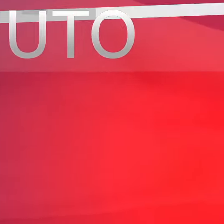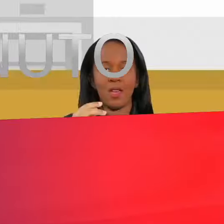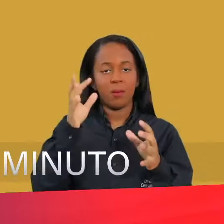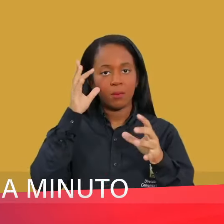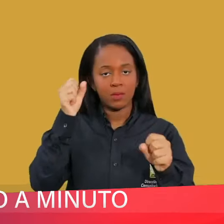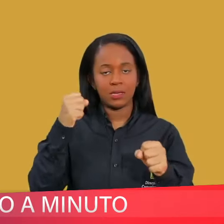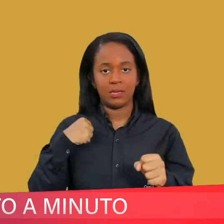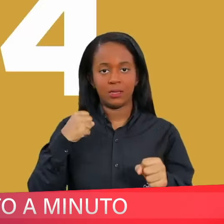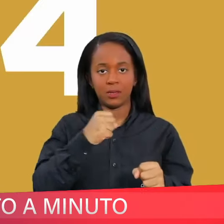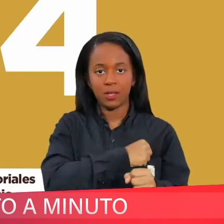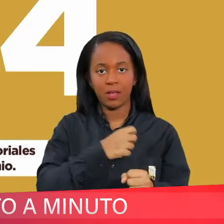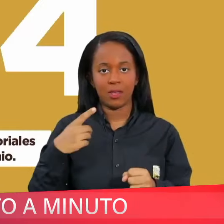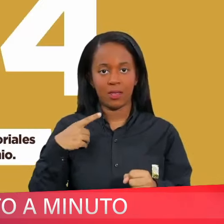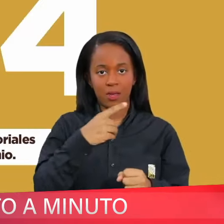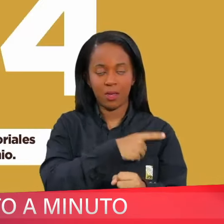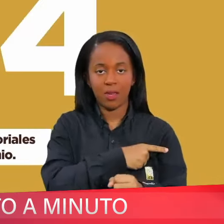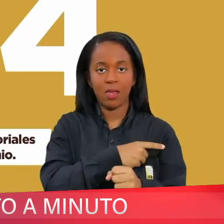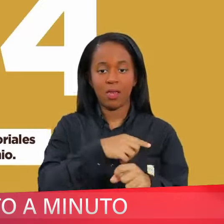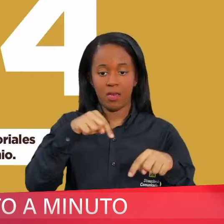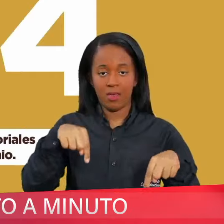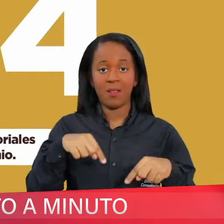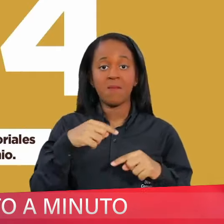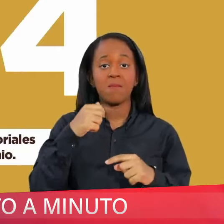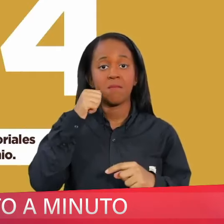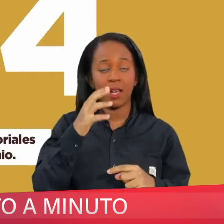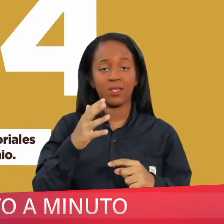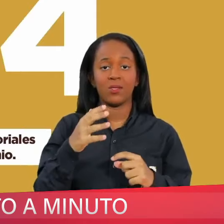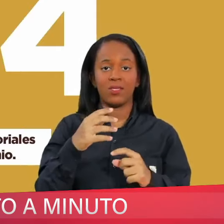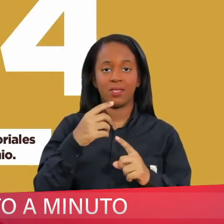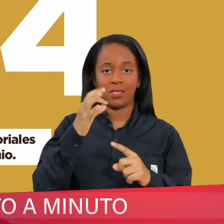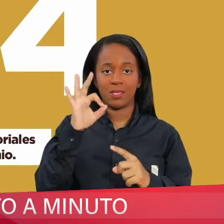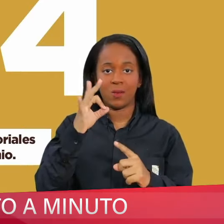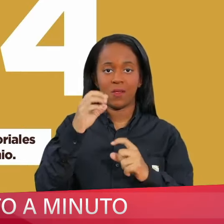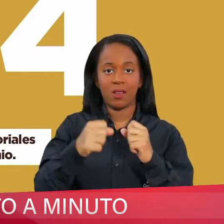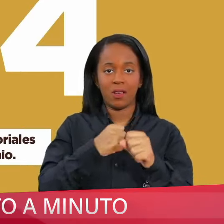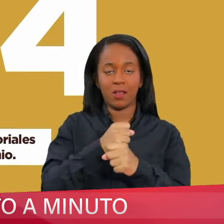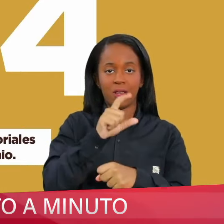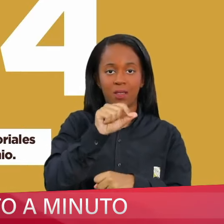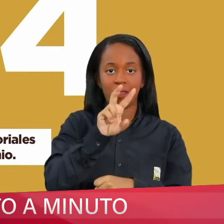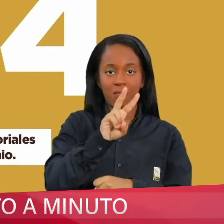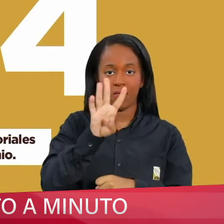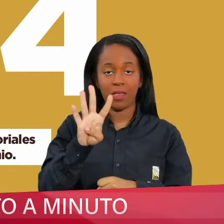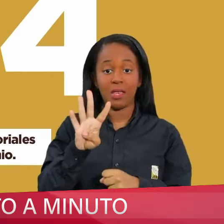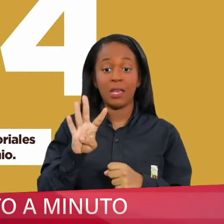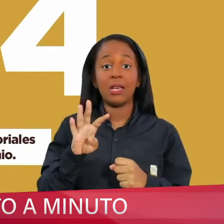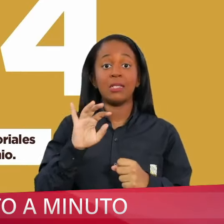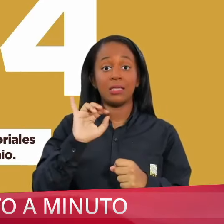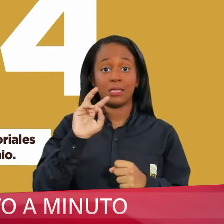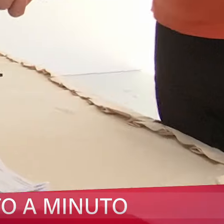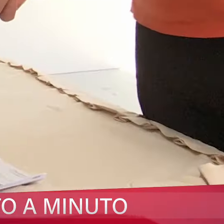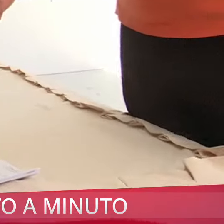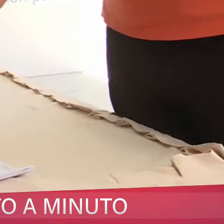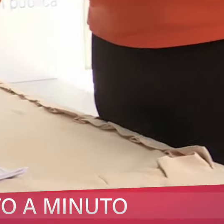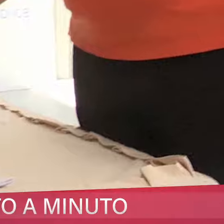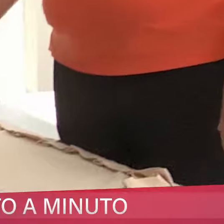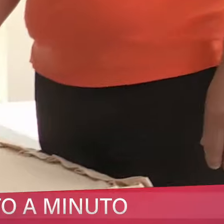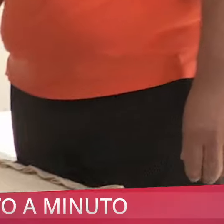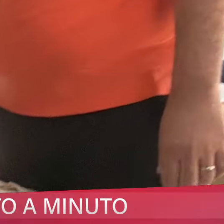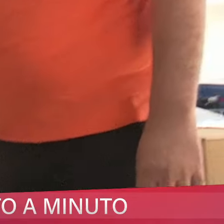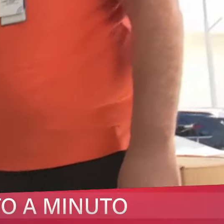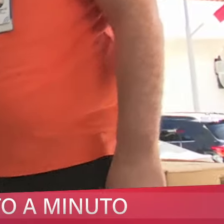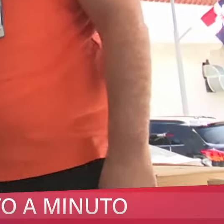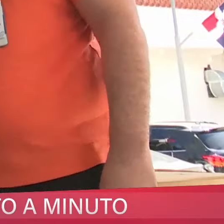Para las elecciones municipales del próximo domingo, usted tiene que tener en cuenta lo siguiente. Para ejercer el derecho, tiene